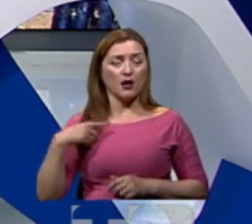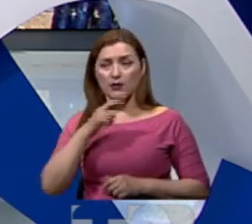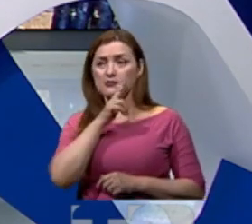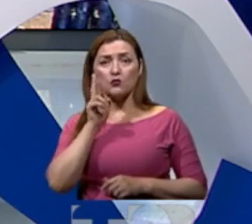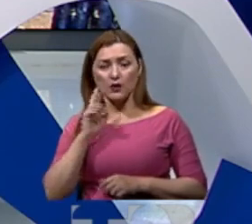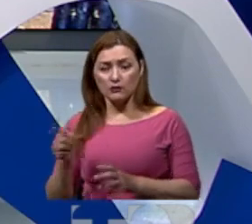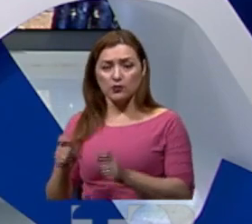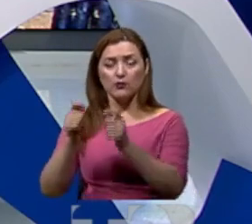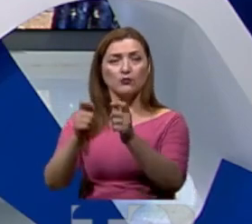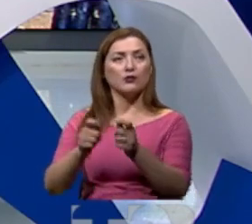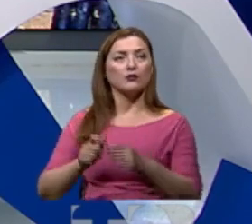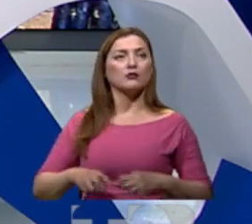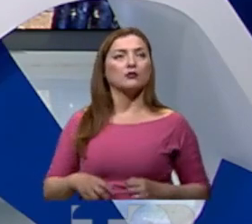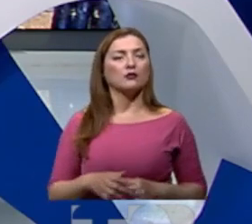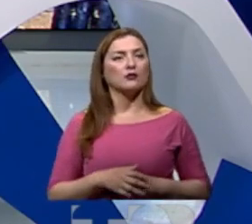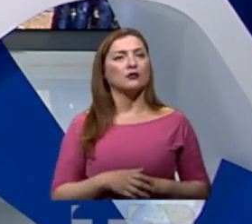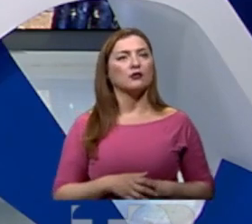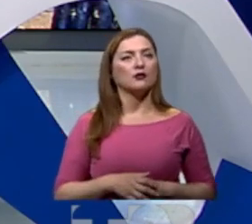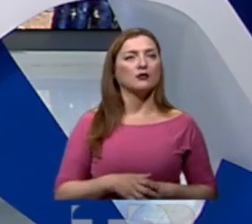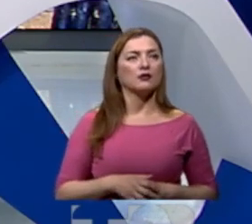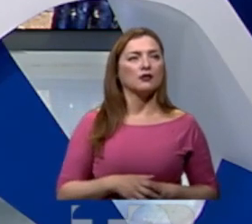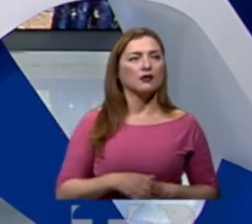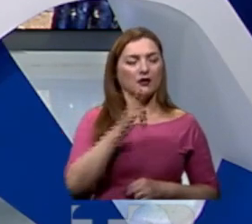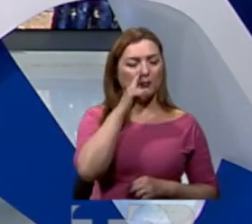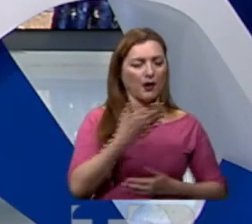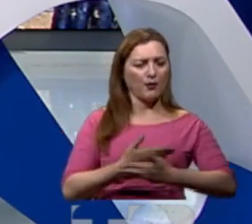¿Era guaguita? Las empanadas. Ah, es que era...